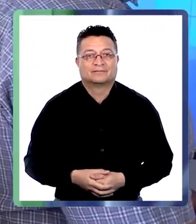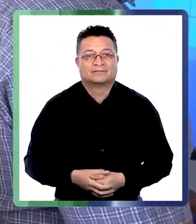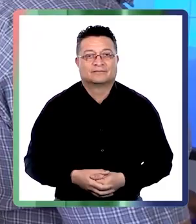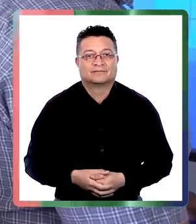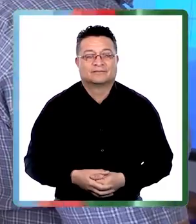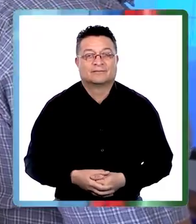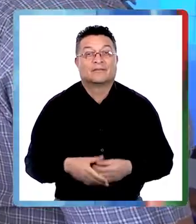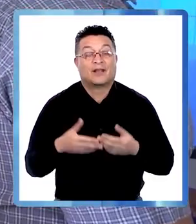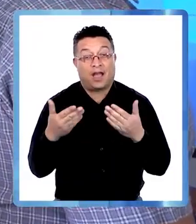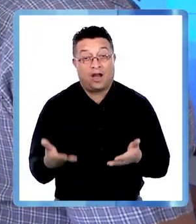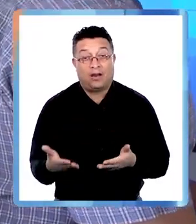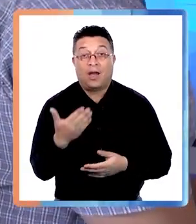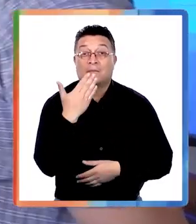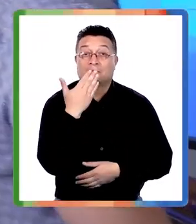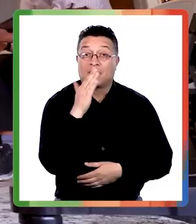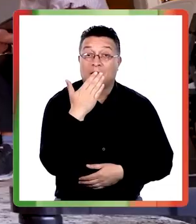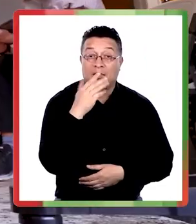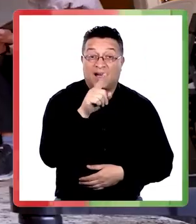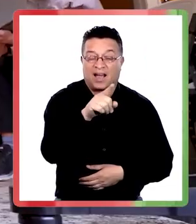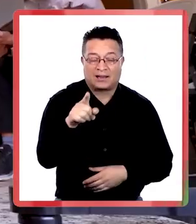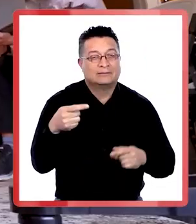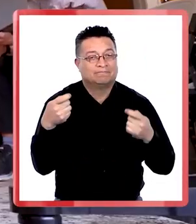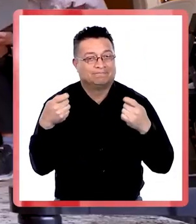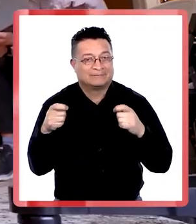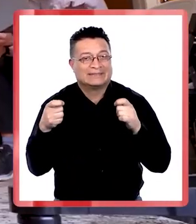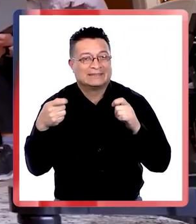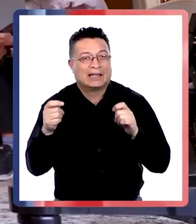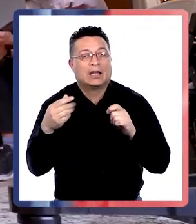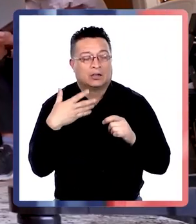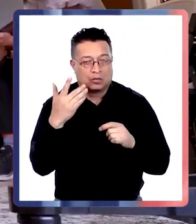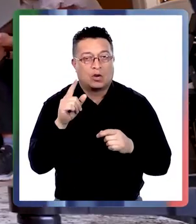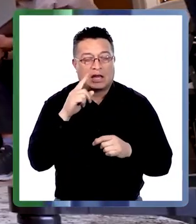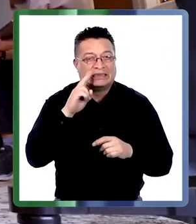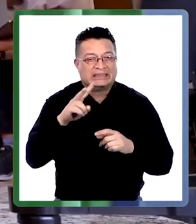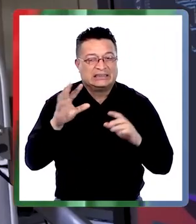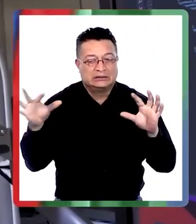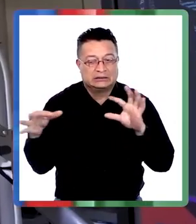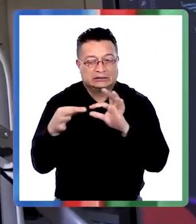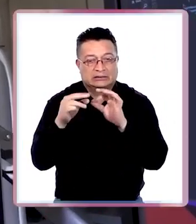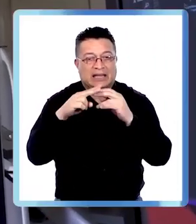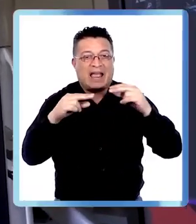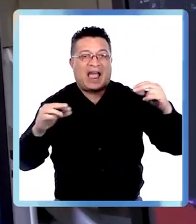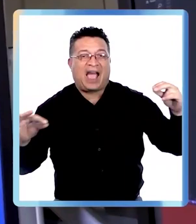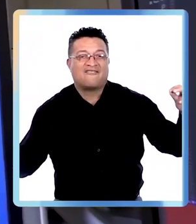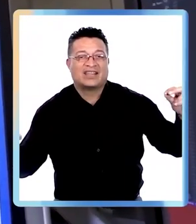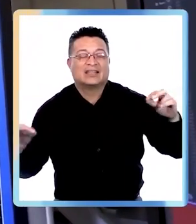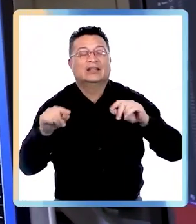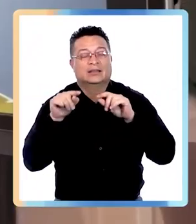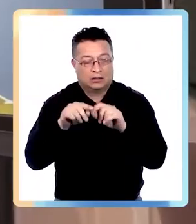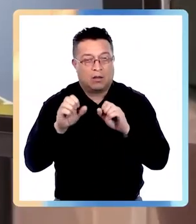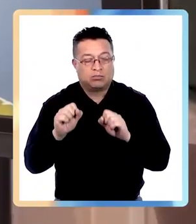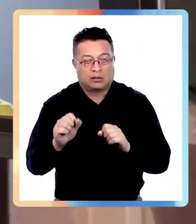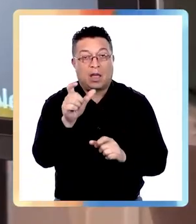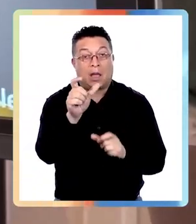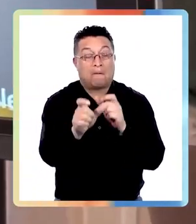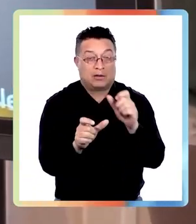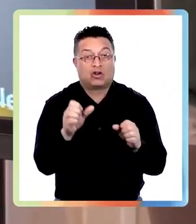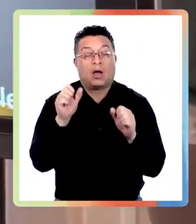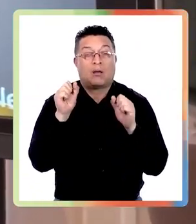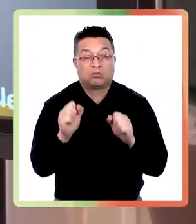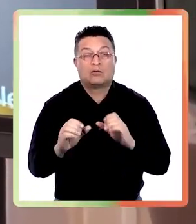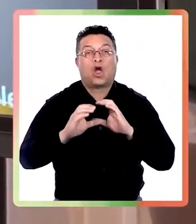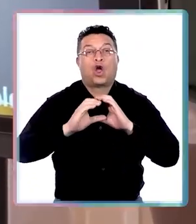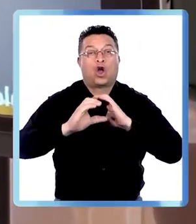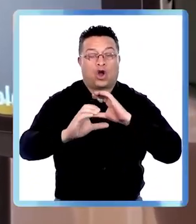Ahora los expertos están intentando crear una versión inalámbrica del dispositivo con el objetivo de que los pacientes puedan comunicarse